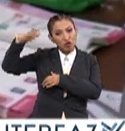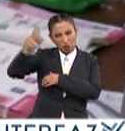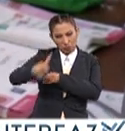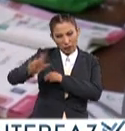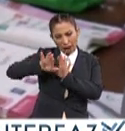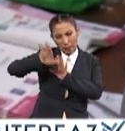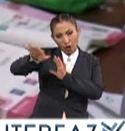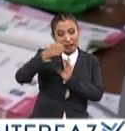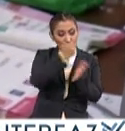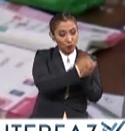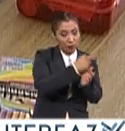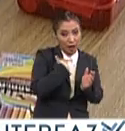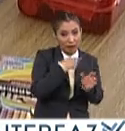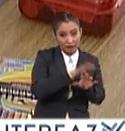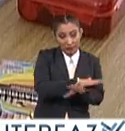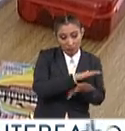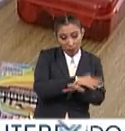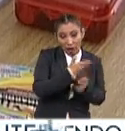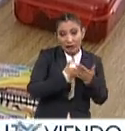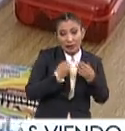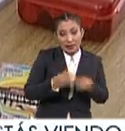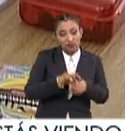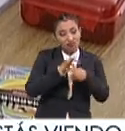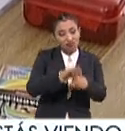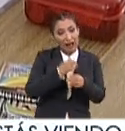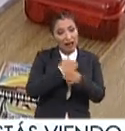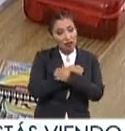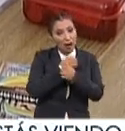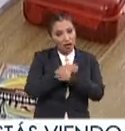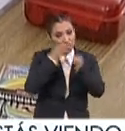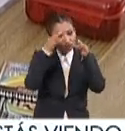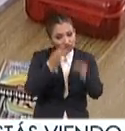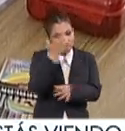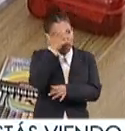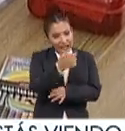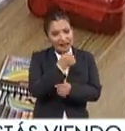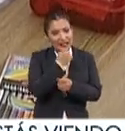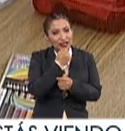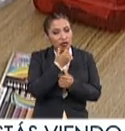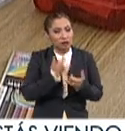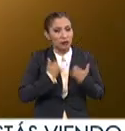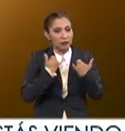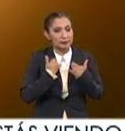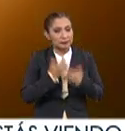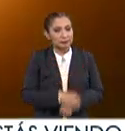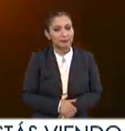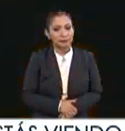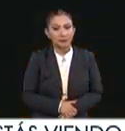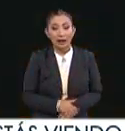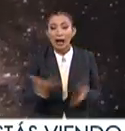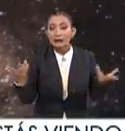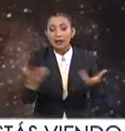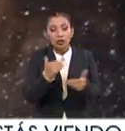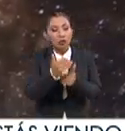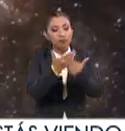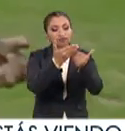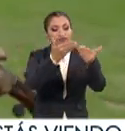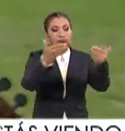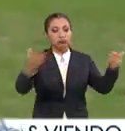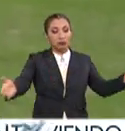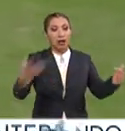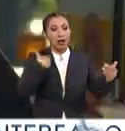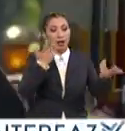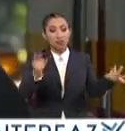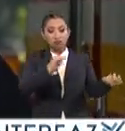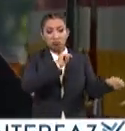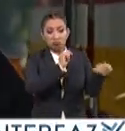rurales y urbanos y se vivificó la educación formal de los niños y adolescentes, generando una apertura y